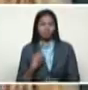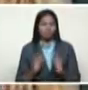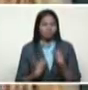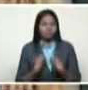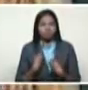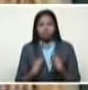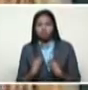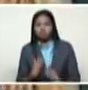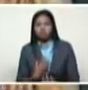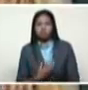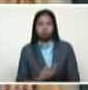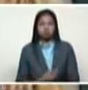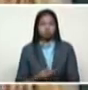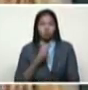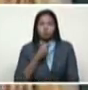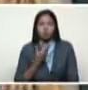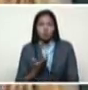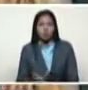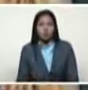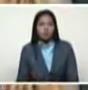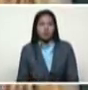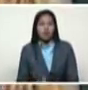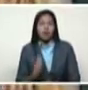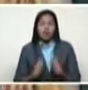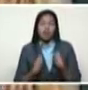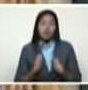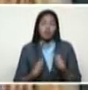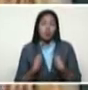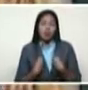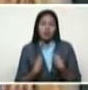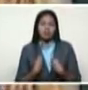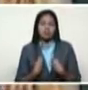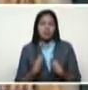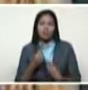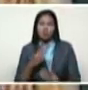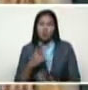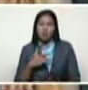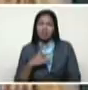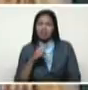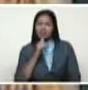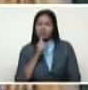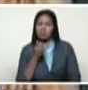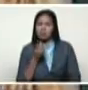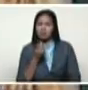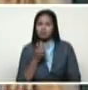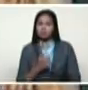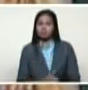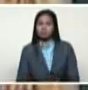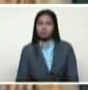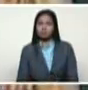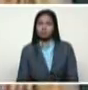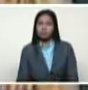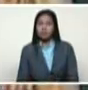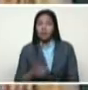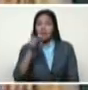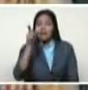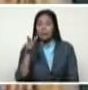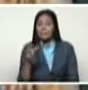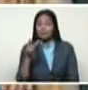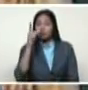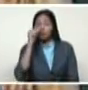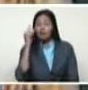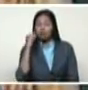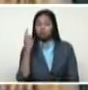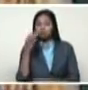por despecho. Y le hacen daño a los ciudadanos y ciudadanas